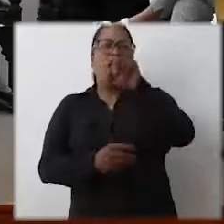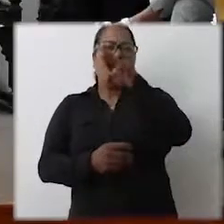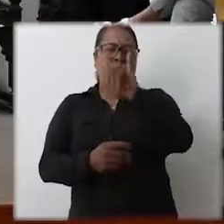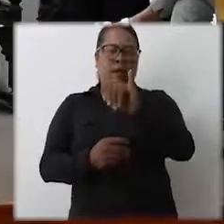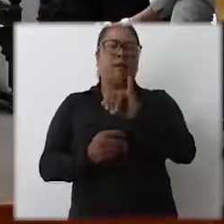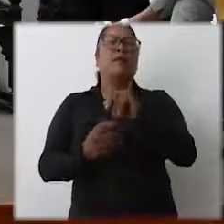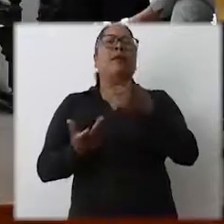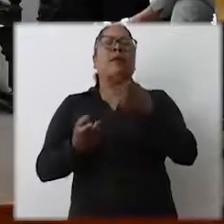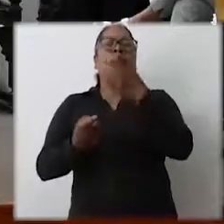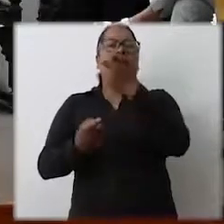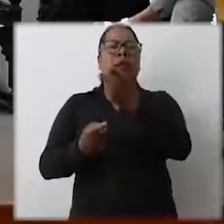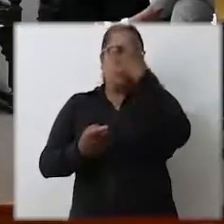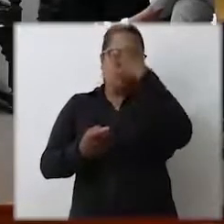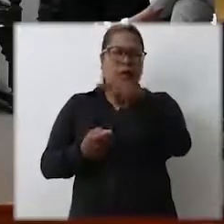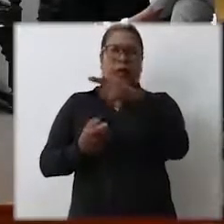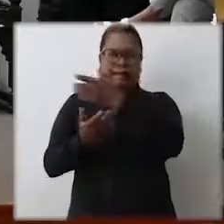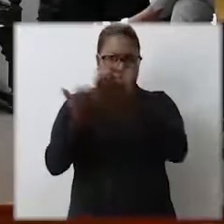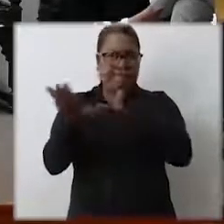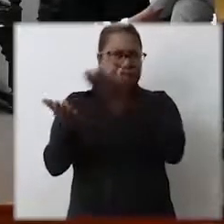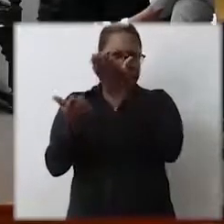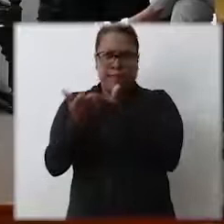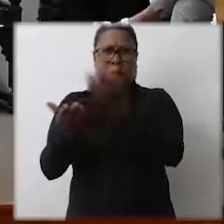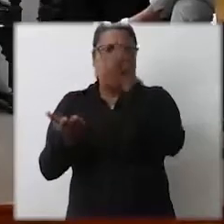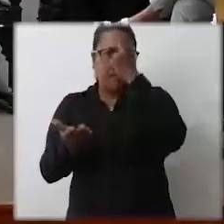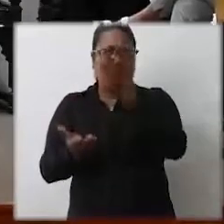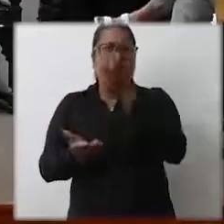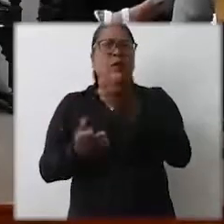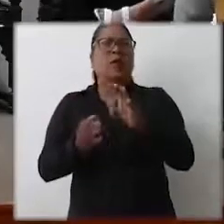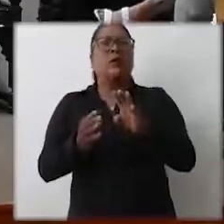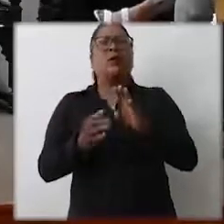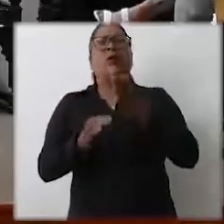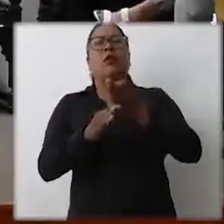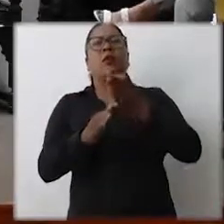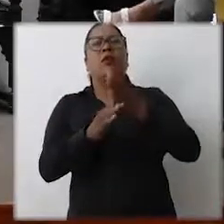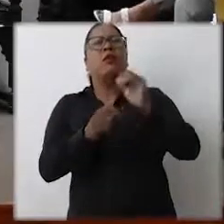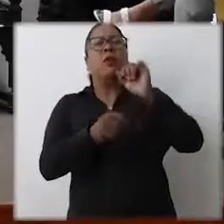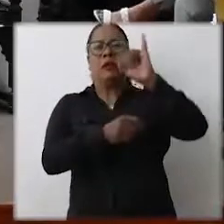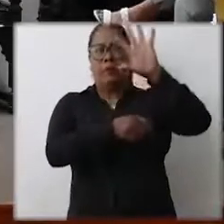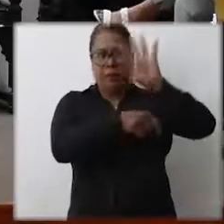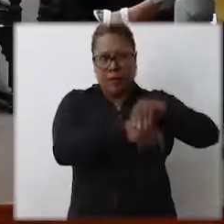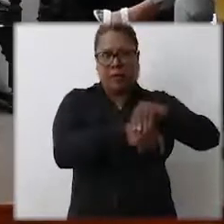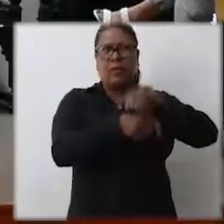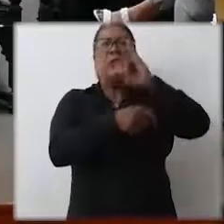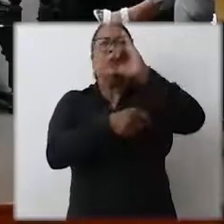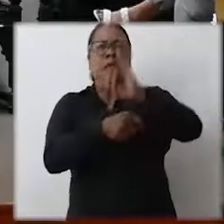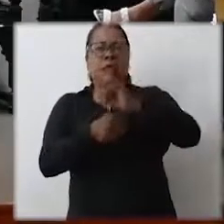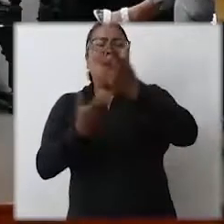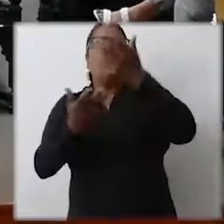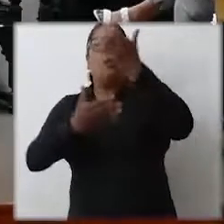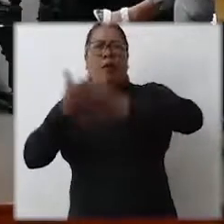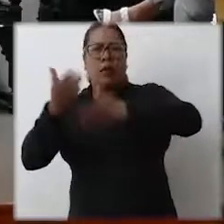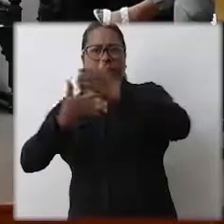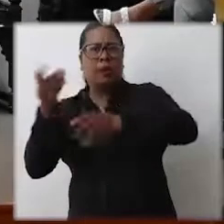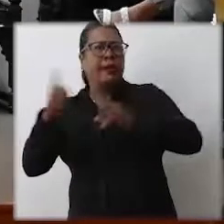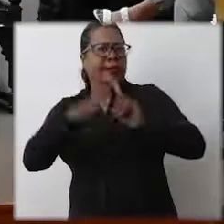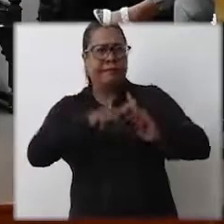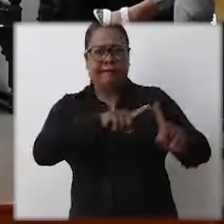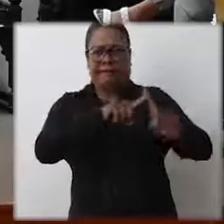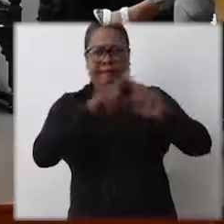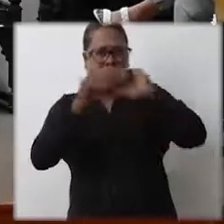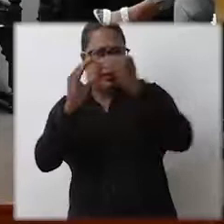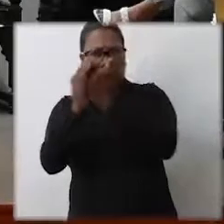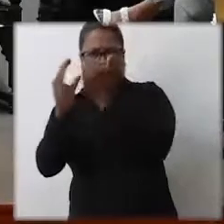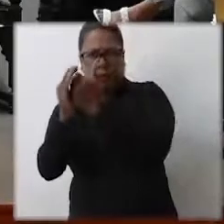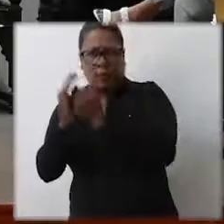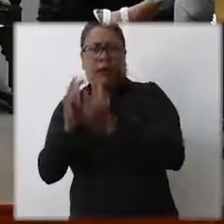Pública, adolecen de vicios, irregularidades y fueron otorgados en contravención a las disposiciones